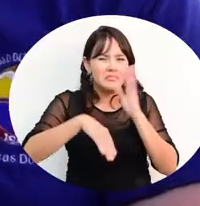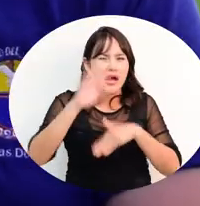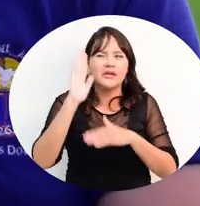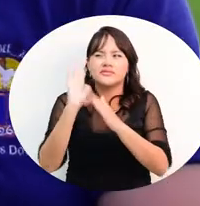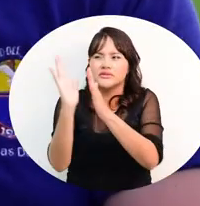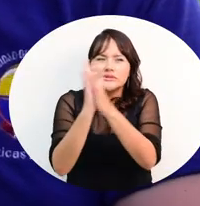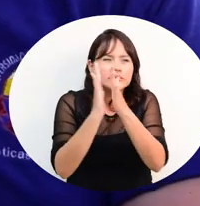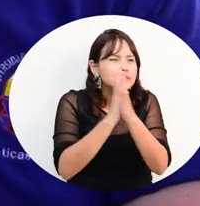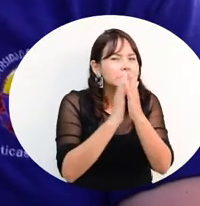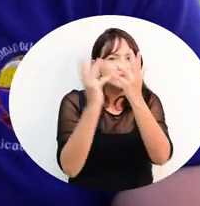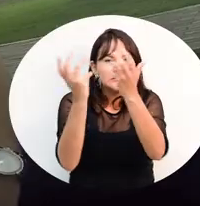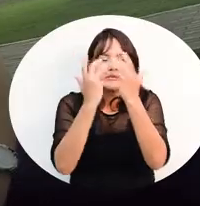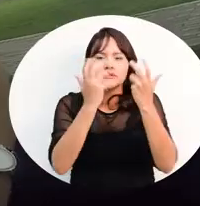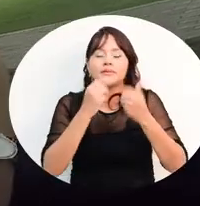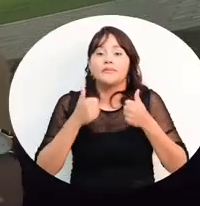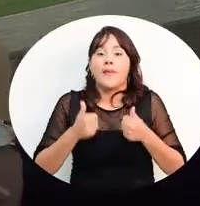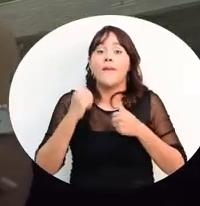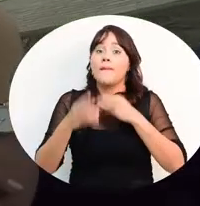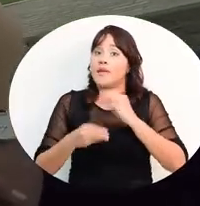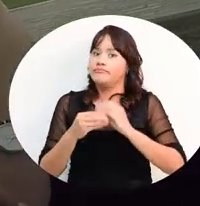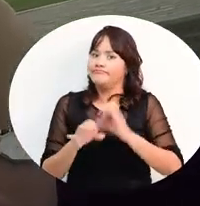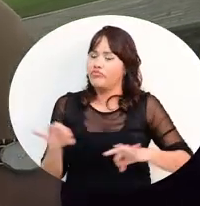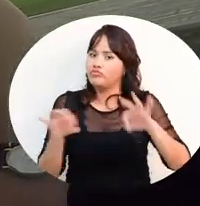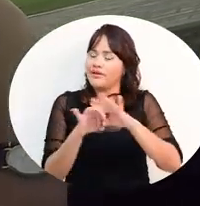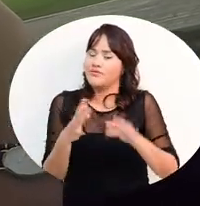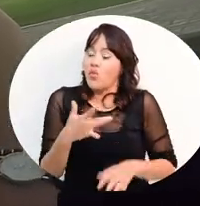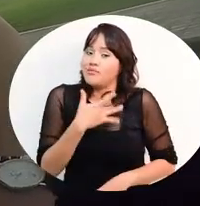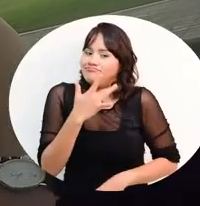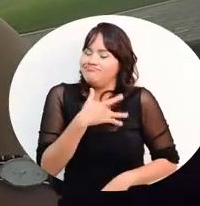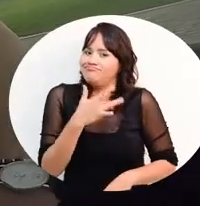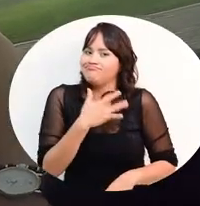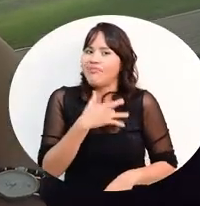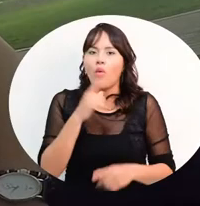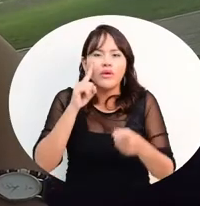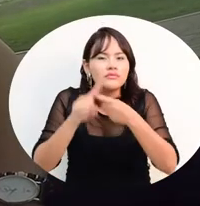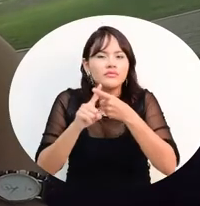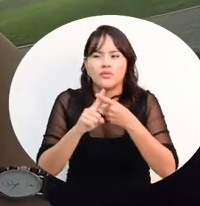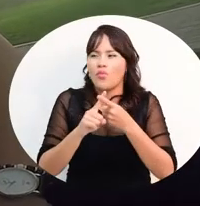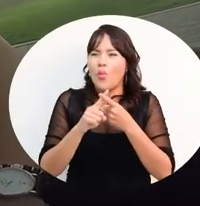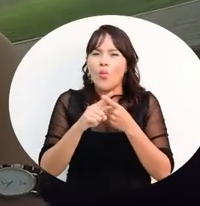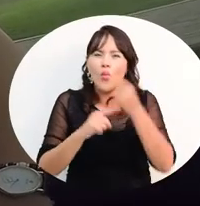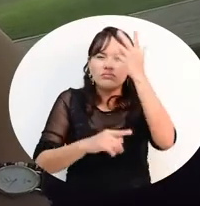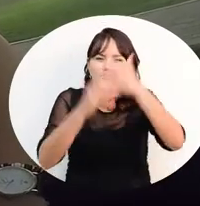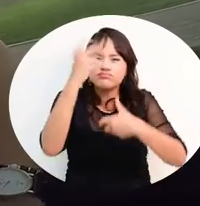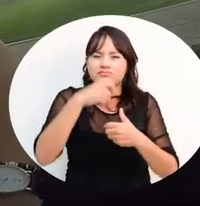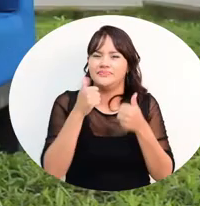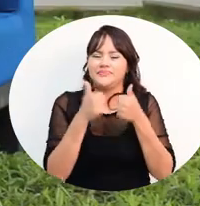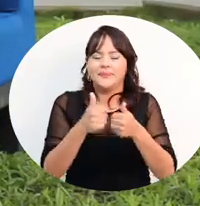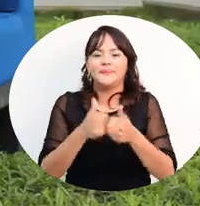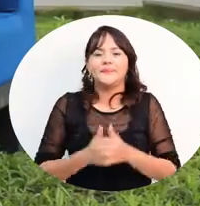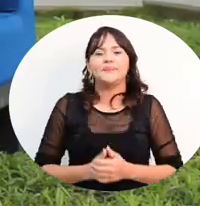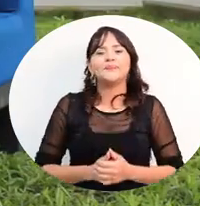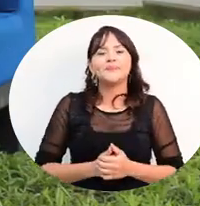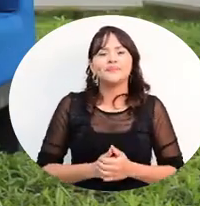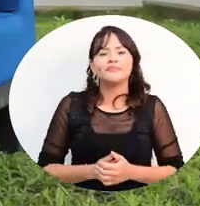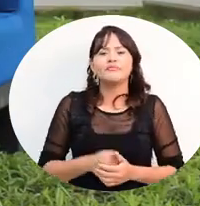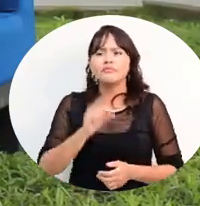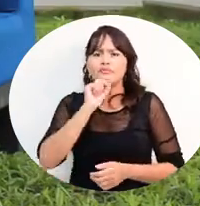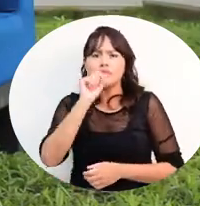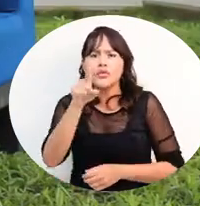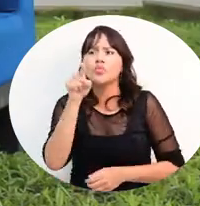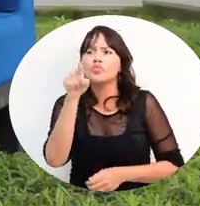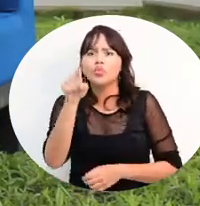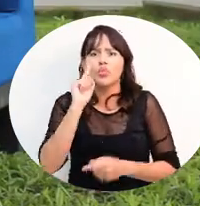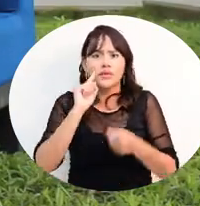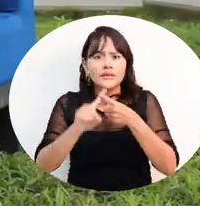clases, grupos de estudio. La motivación que tenía desde el principio pues fue fundamental para afrontar bien la prueba. ¿Qué ha aportado ese